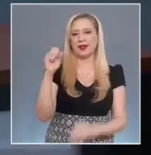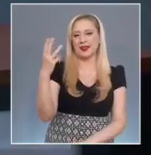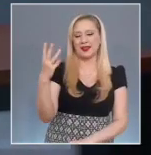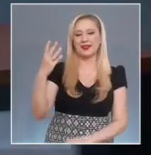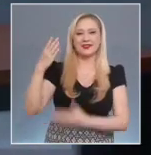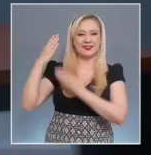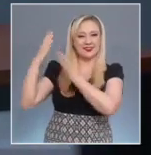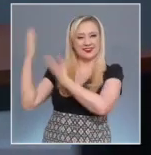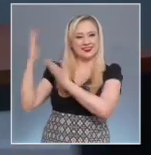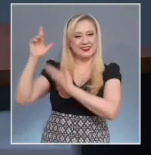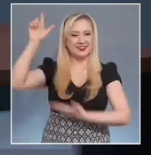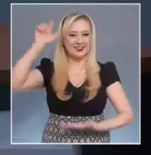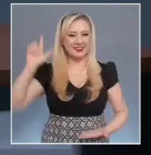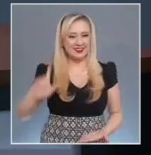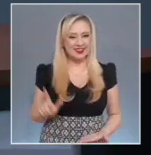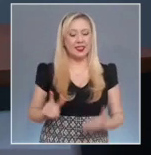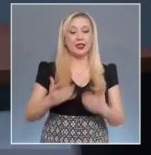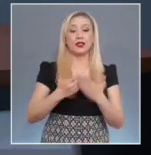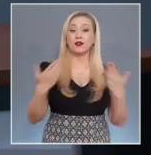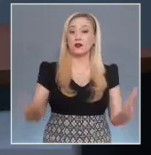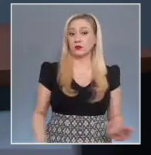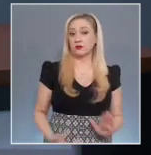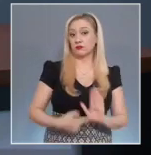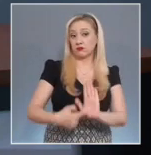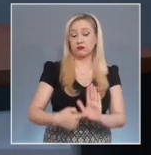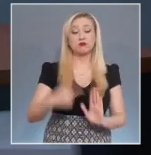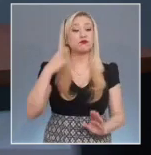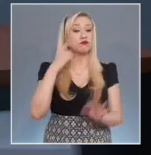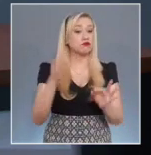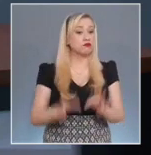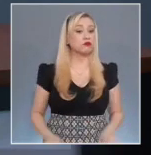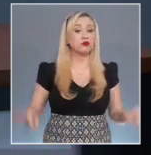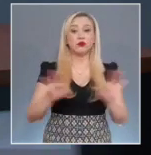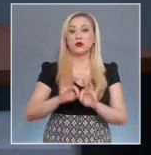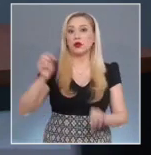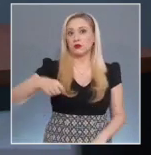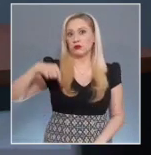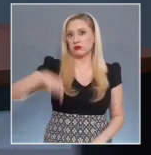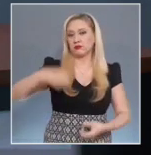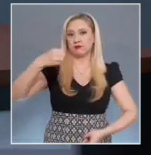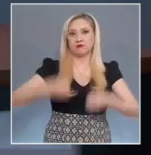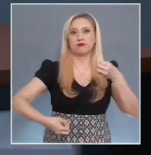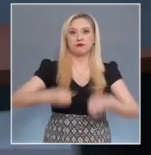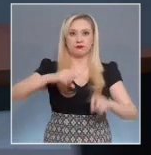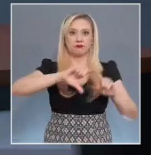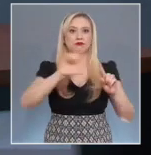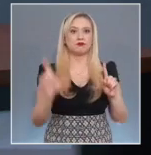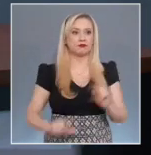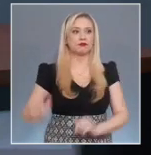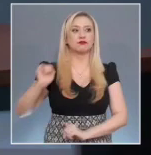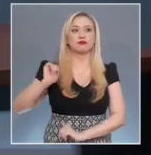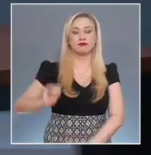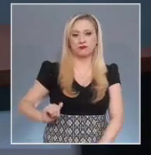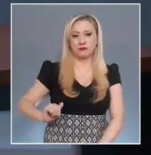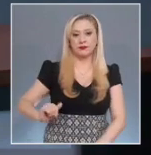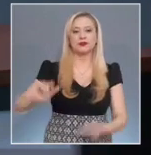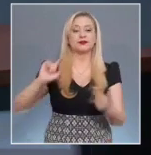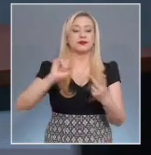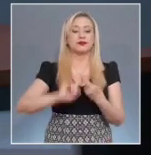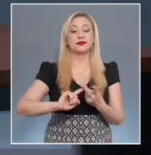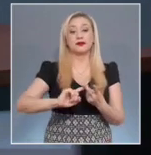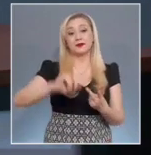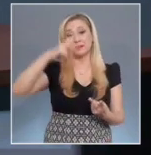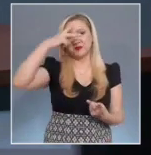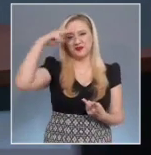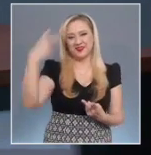la información más importante generada hasta el momento de lo que ha ocurrido dentro del Poder Judicial de la Federación y, por supuesto, en el